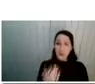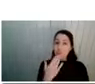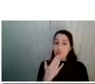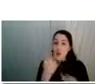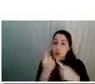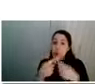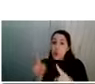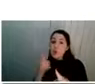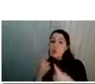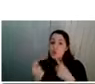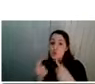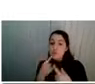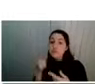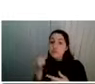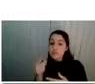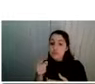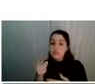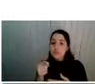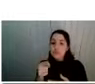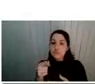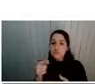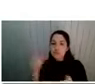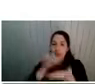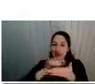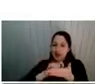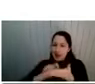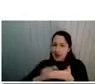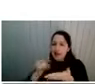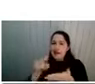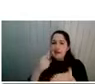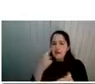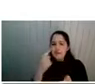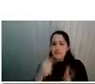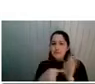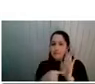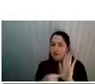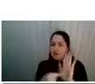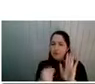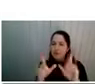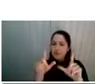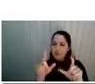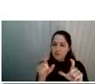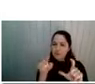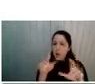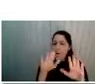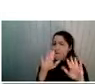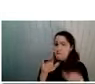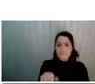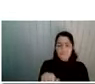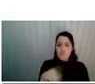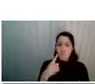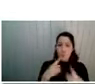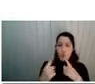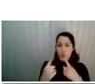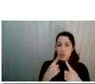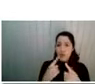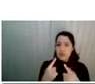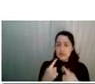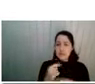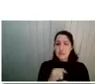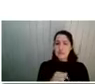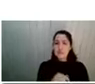un poco rayados, pero otra marca, los mismos, o sea, que hacen lo mismo, un test IgG y un test